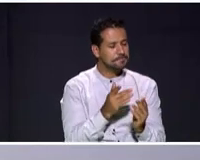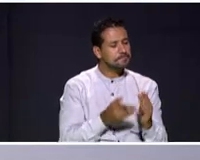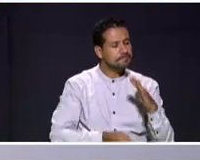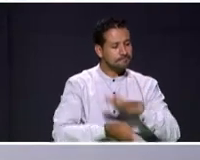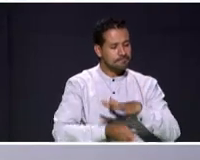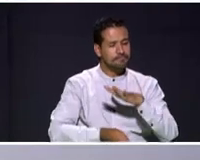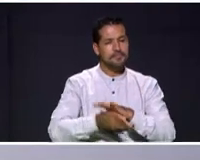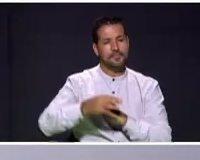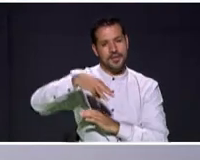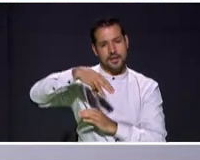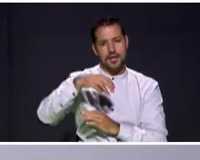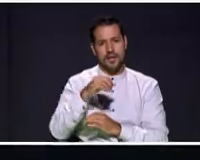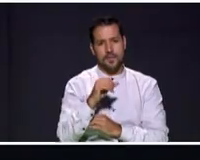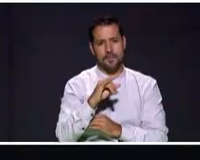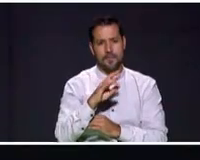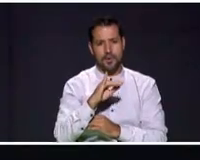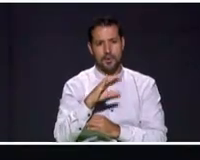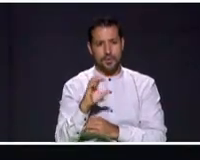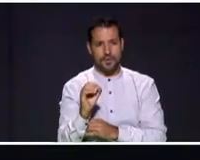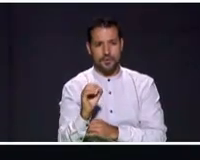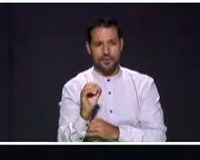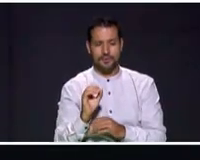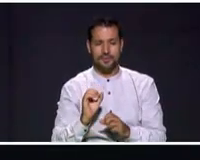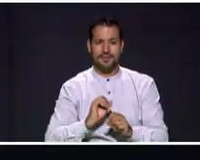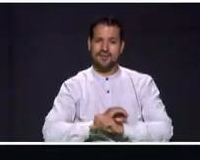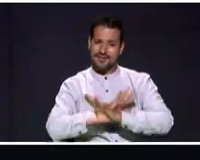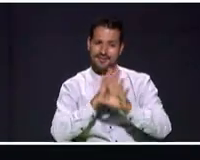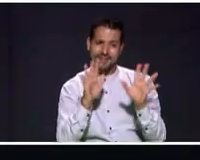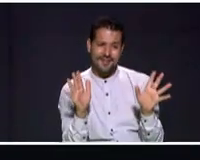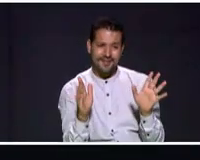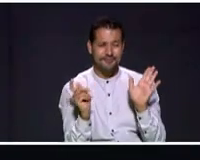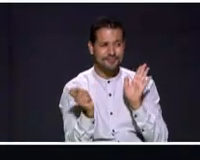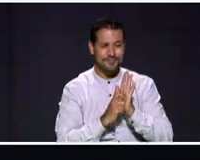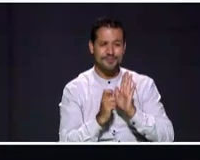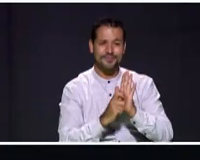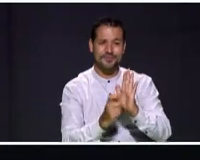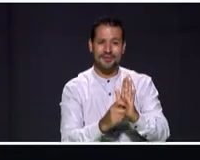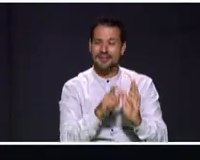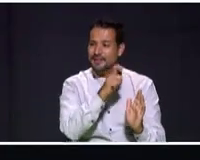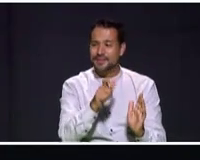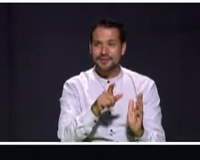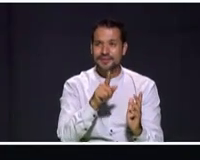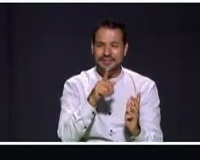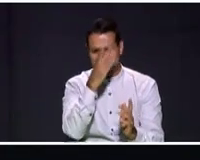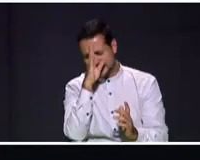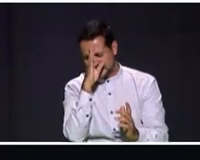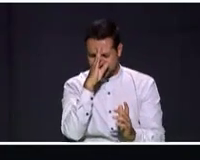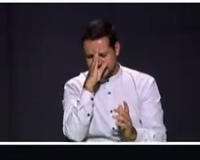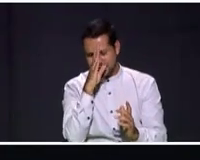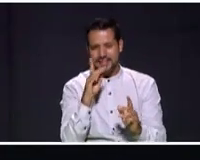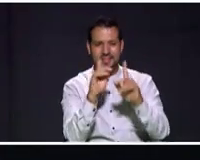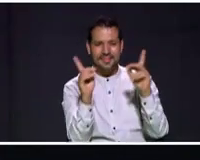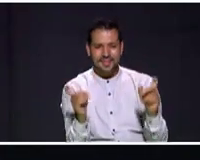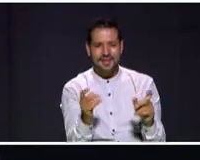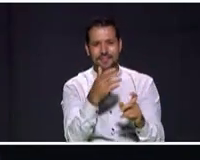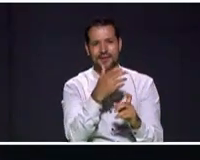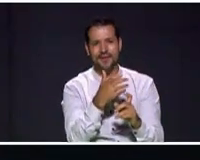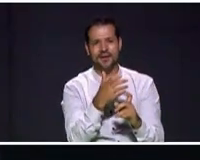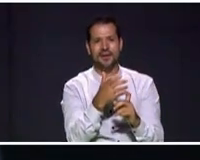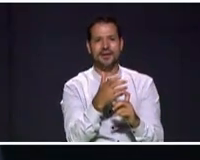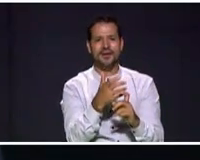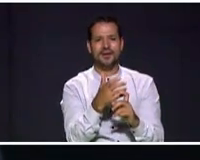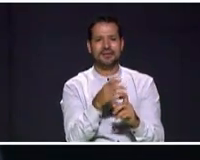mauricio tuvo sin duda alguna a los antioqueños encuestados les preocupa los dos temas las farc disidencias